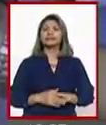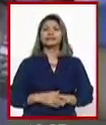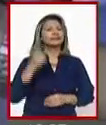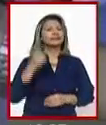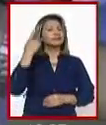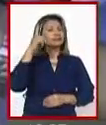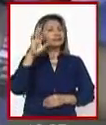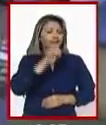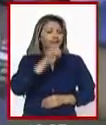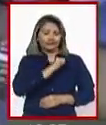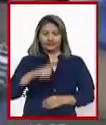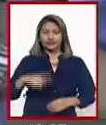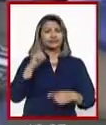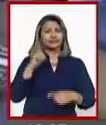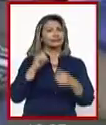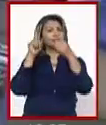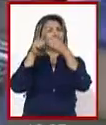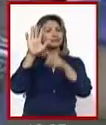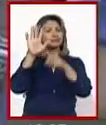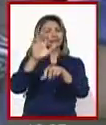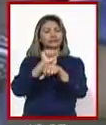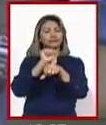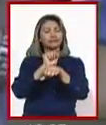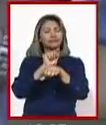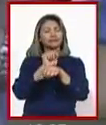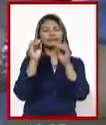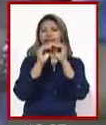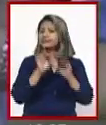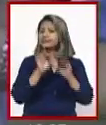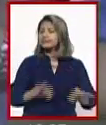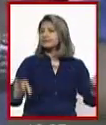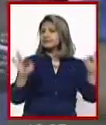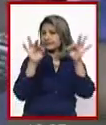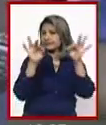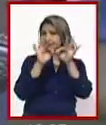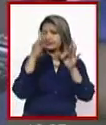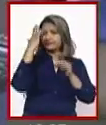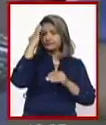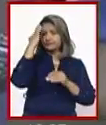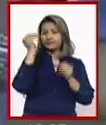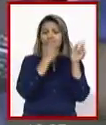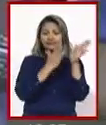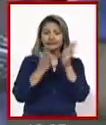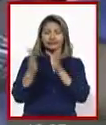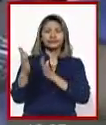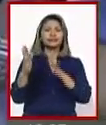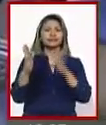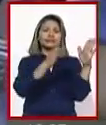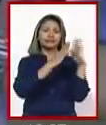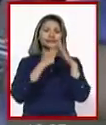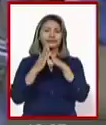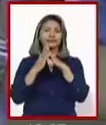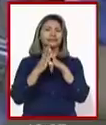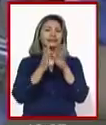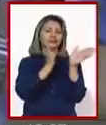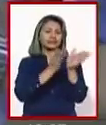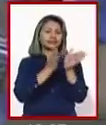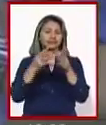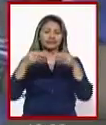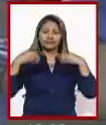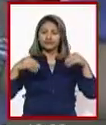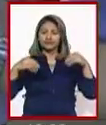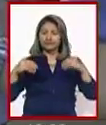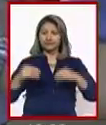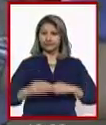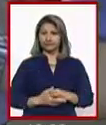uno de los propósitos de su gestión. Más importante, diría yo, porque el ordenamiento de la ciudad se inscribe en el ordenamiento de los